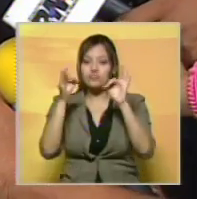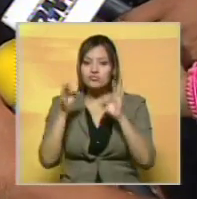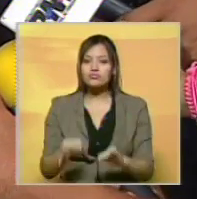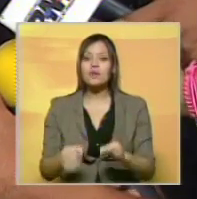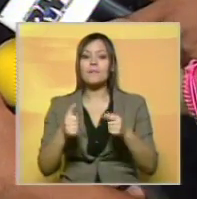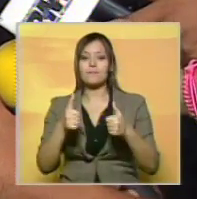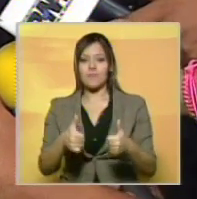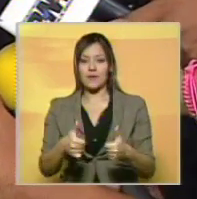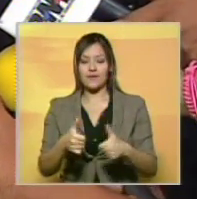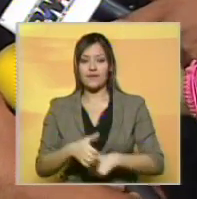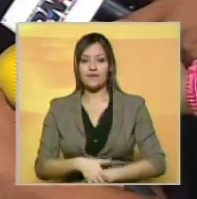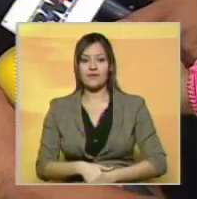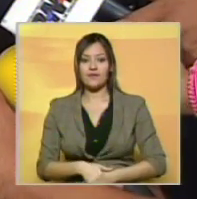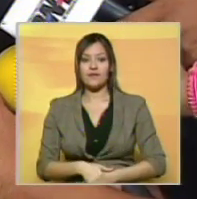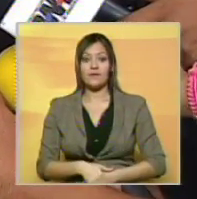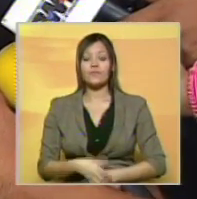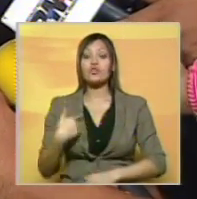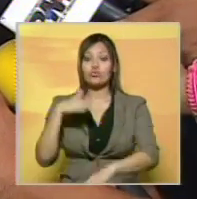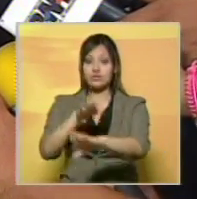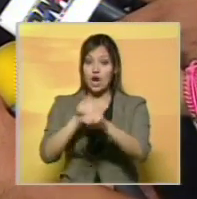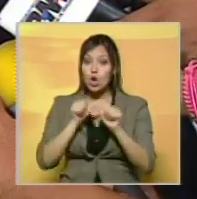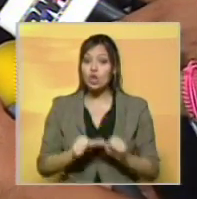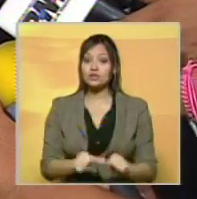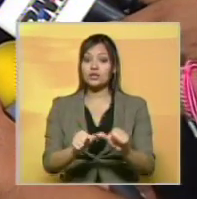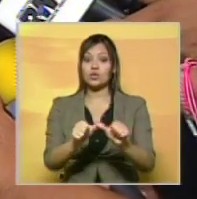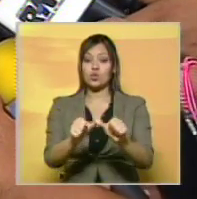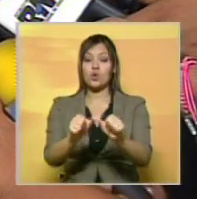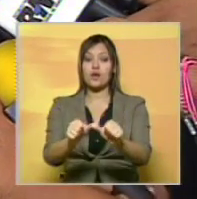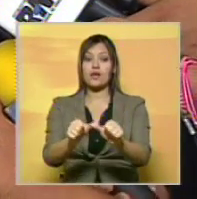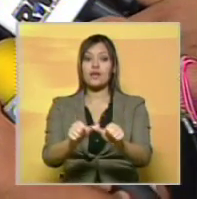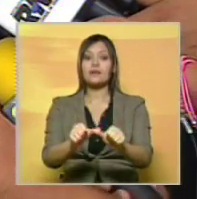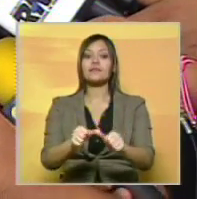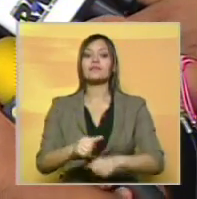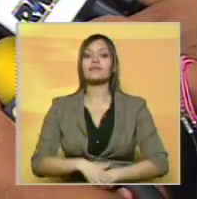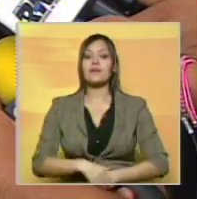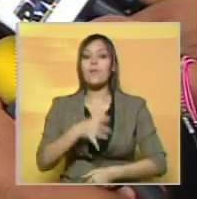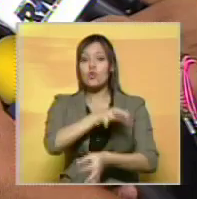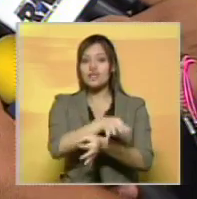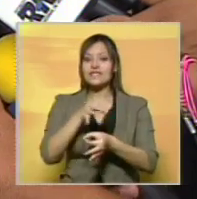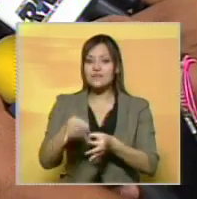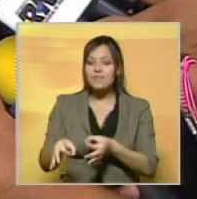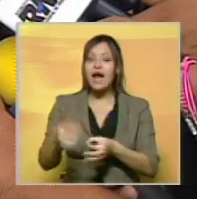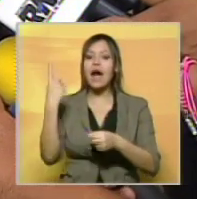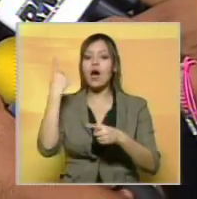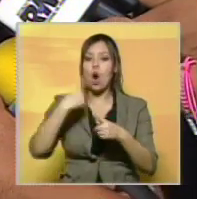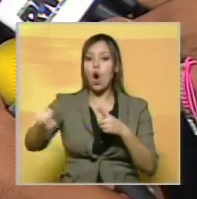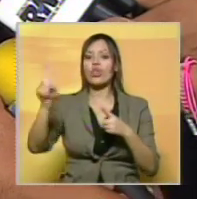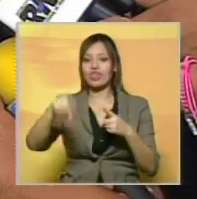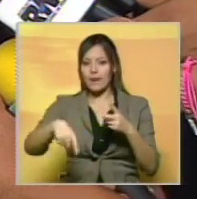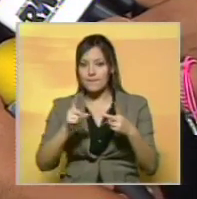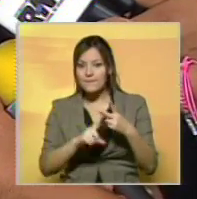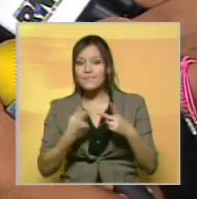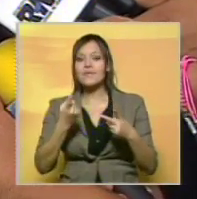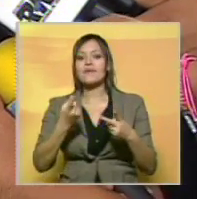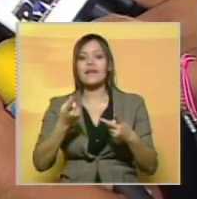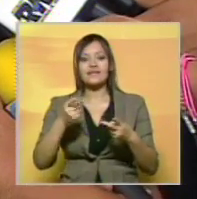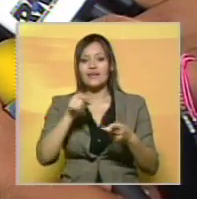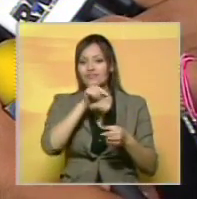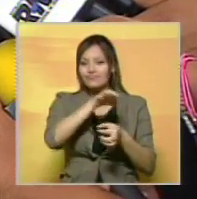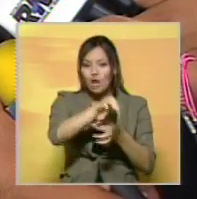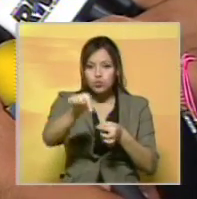que es un llamado que nosotros seguimos haciendo al Ejecutivo Municipal, a los ejecutivos locales, a